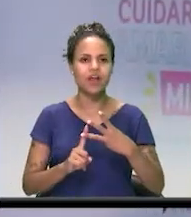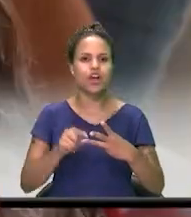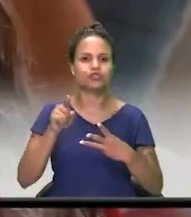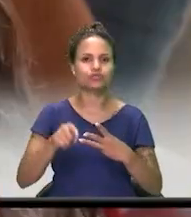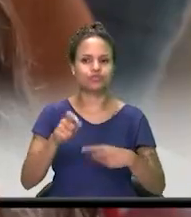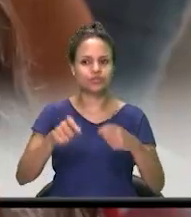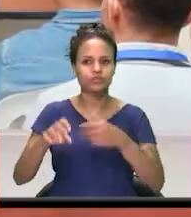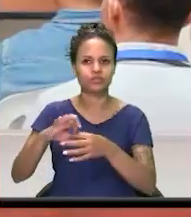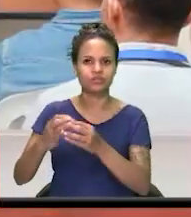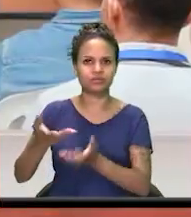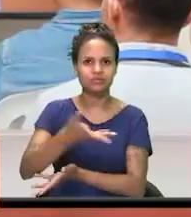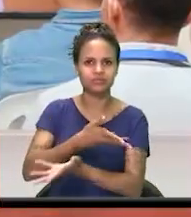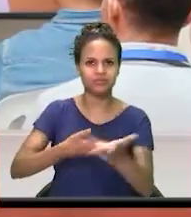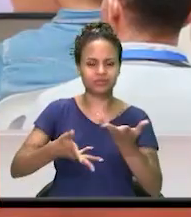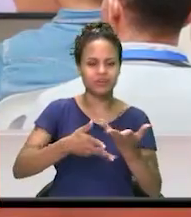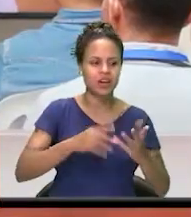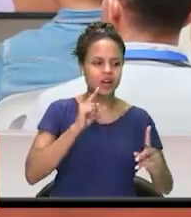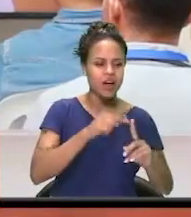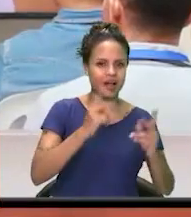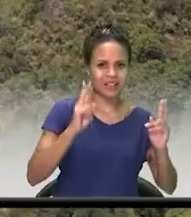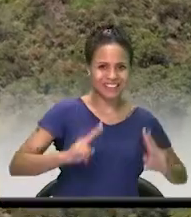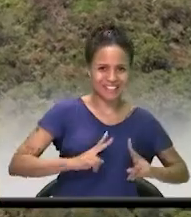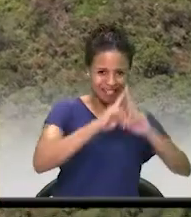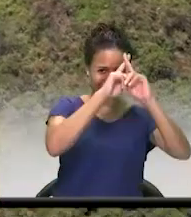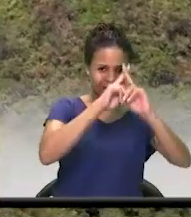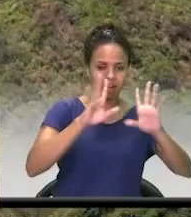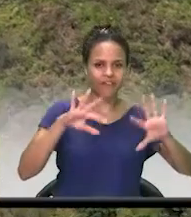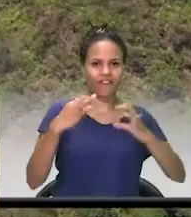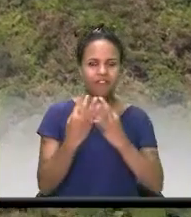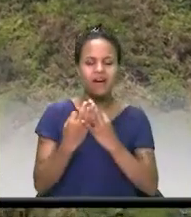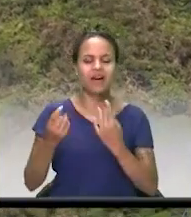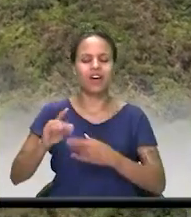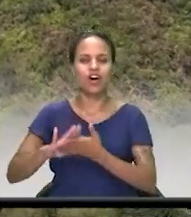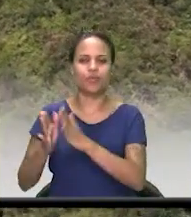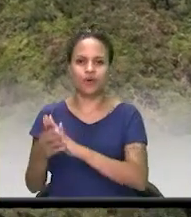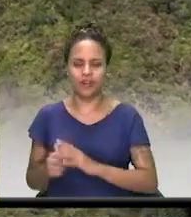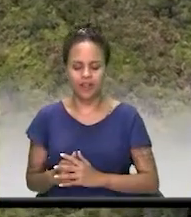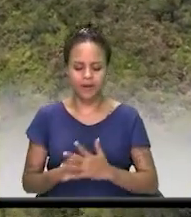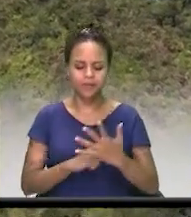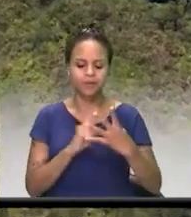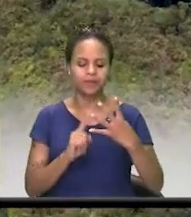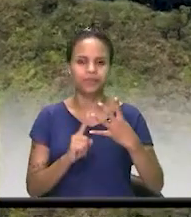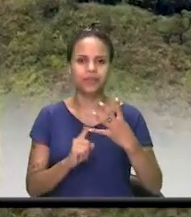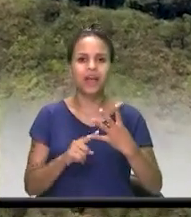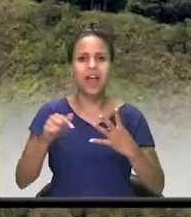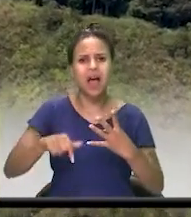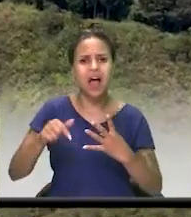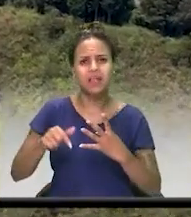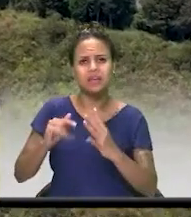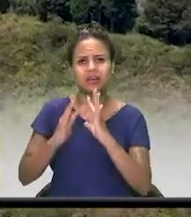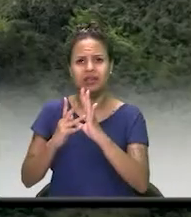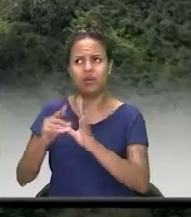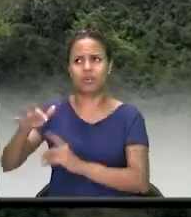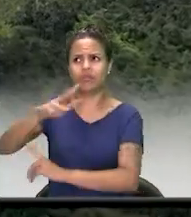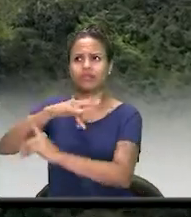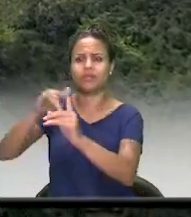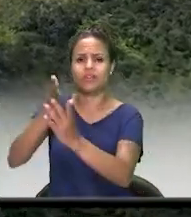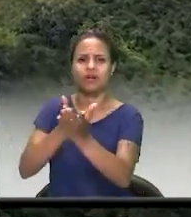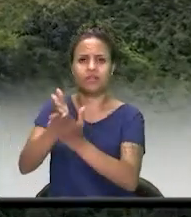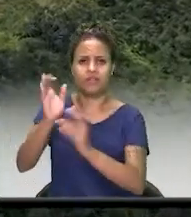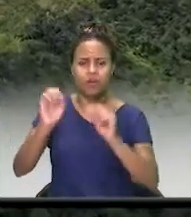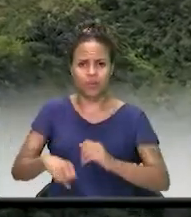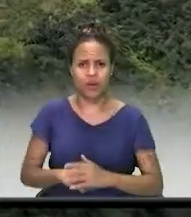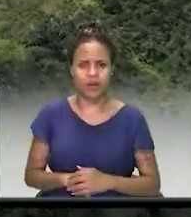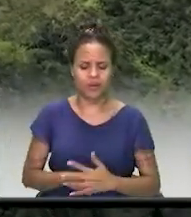ser, la familia y la comunidad. Por una Itagüí ambientalmente sostenible. Y por un